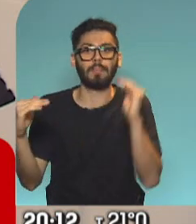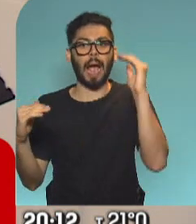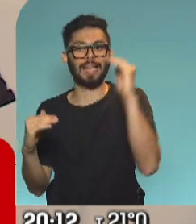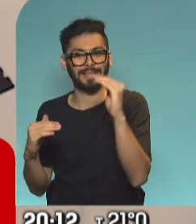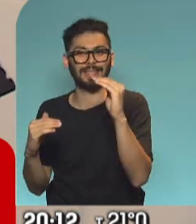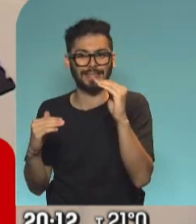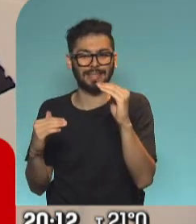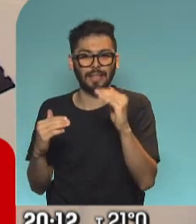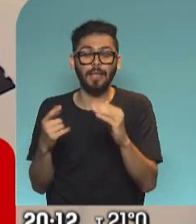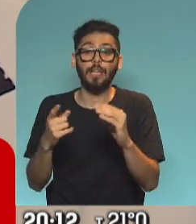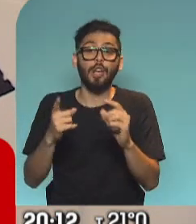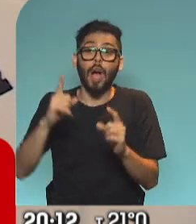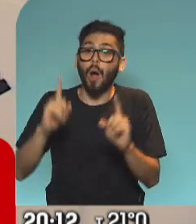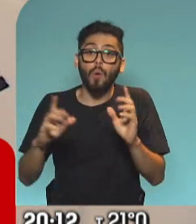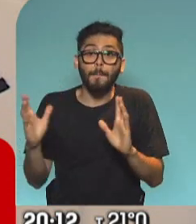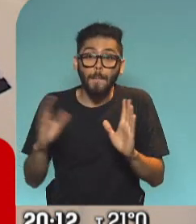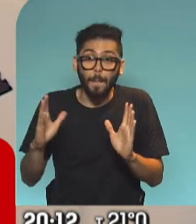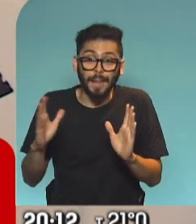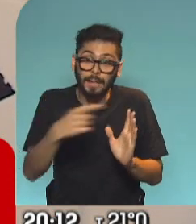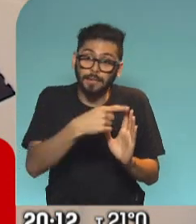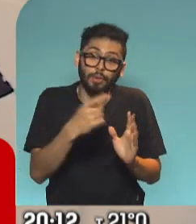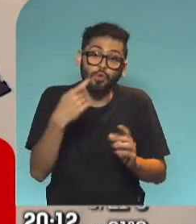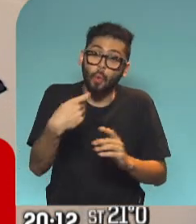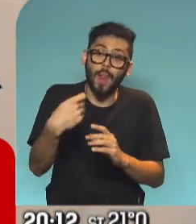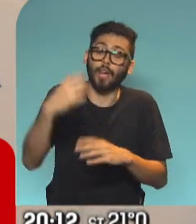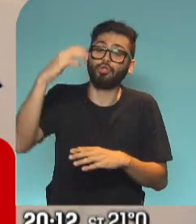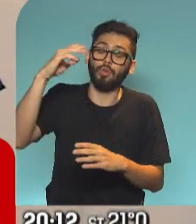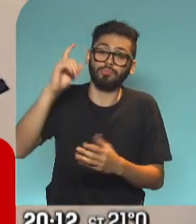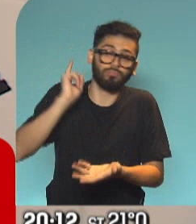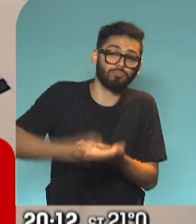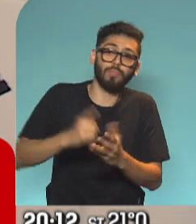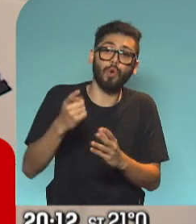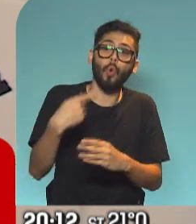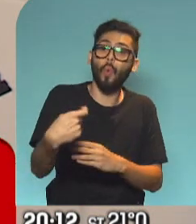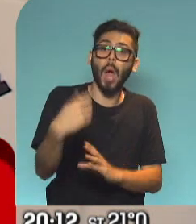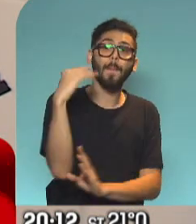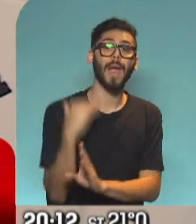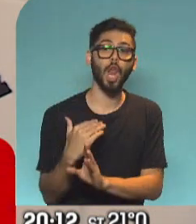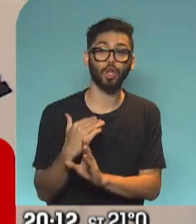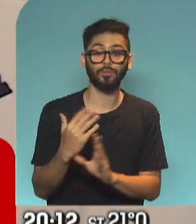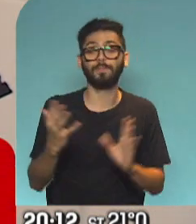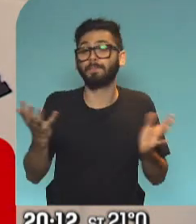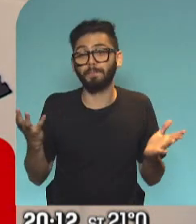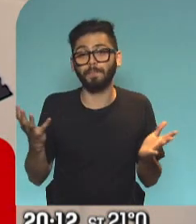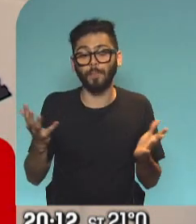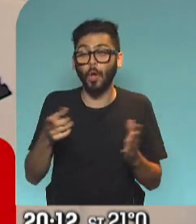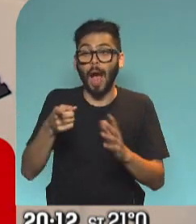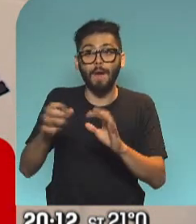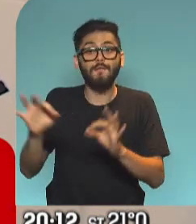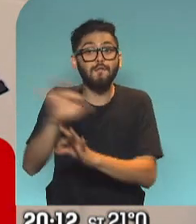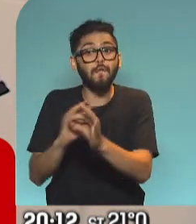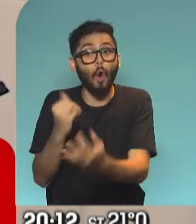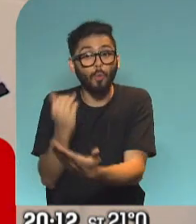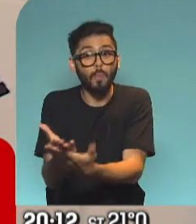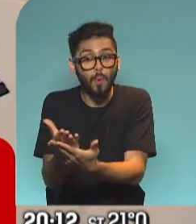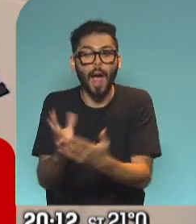de la mínima, y tuvimos momentos que por decreto han bajado las jubilaciones, momentos históricos. Así que tener una fórmula de movilidad es muy